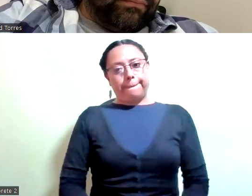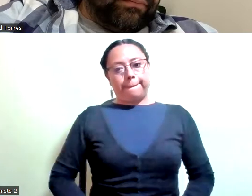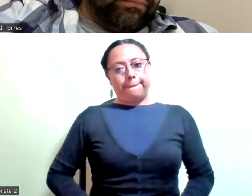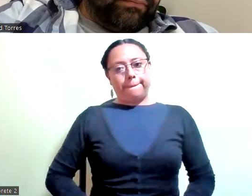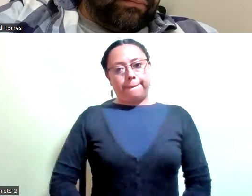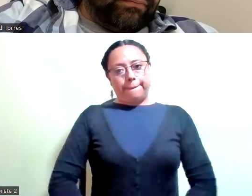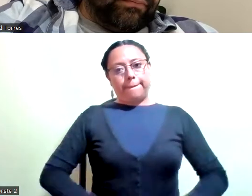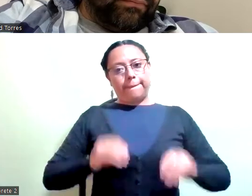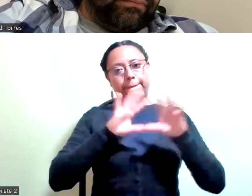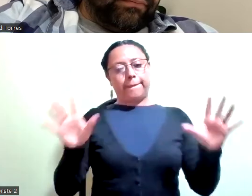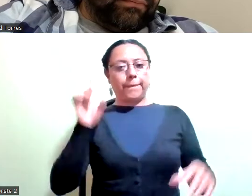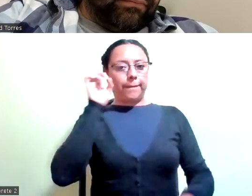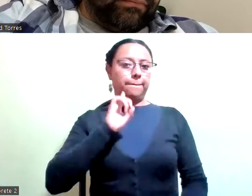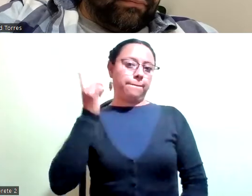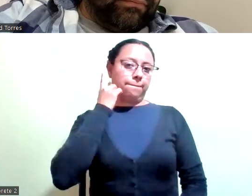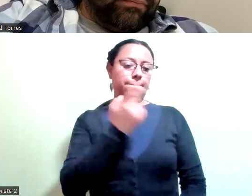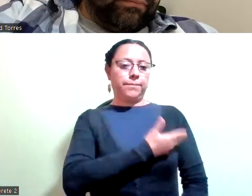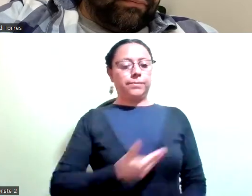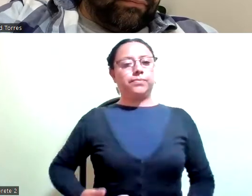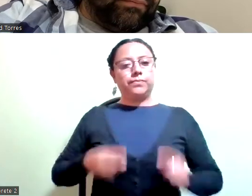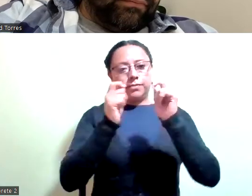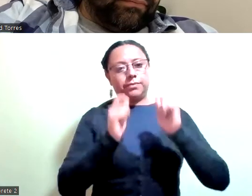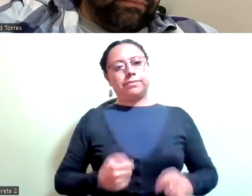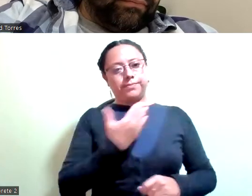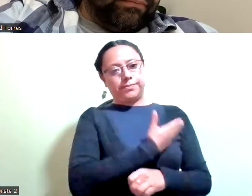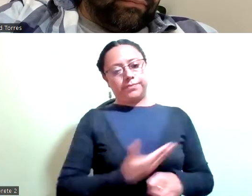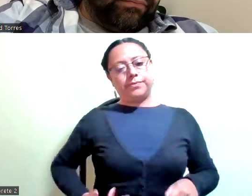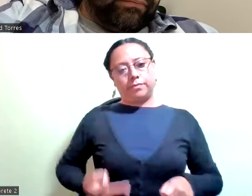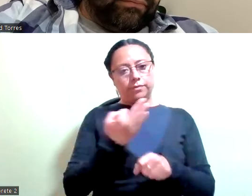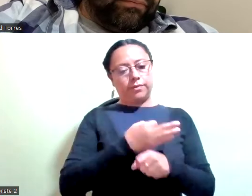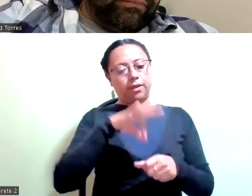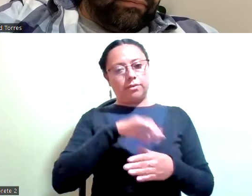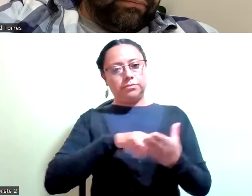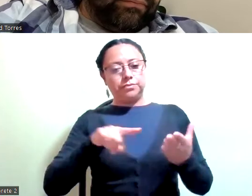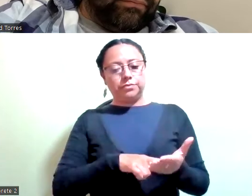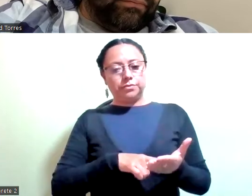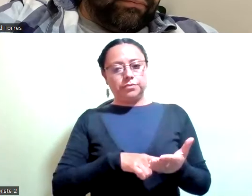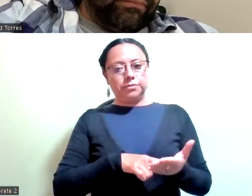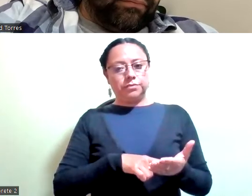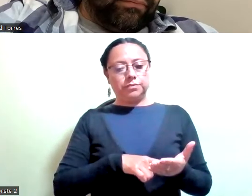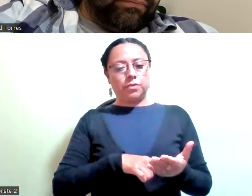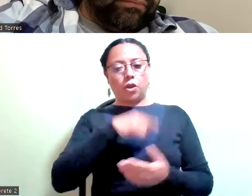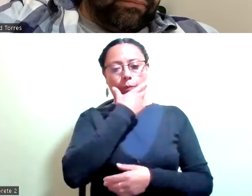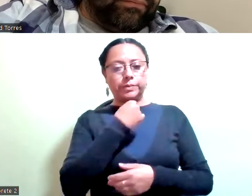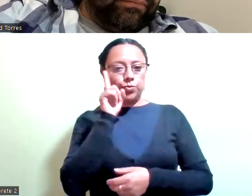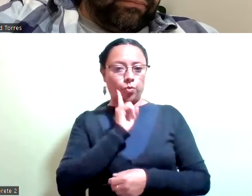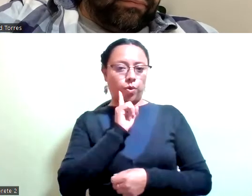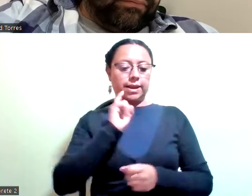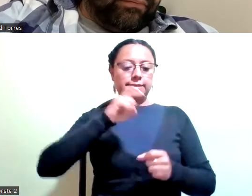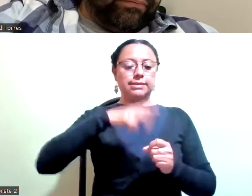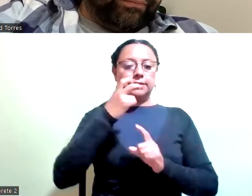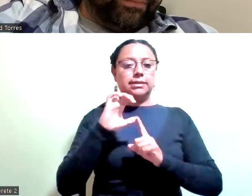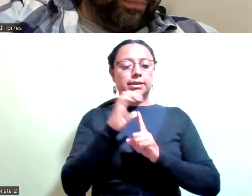Claro, diputada presidenta. Por instrucciones de la presidencia, se somete a consideración de las y los diputados integrantes de